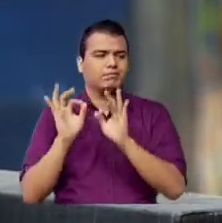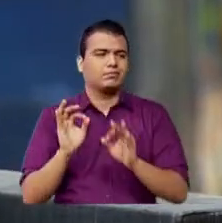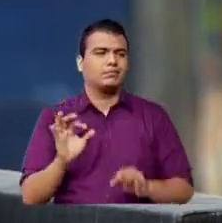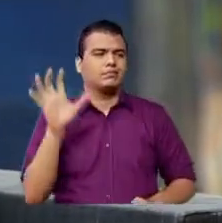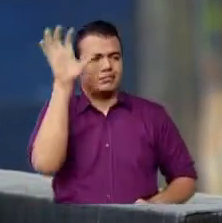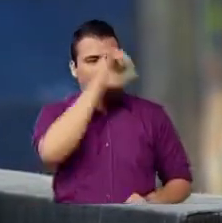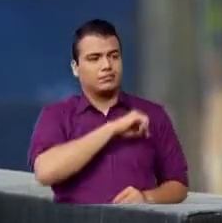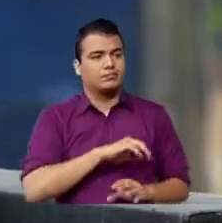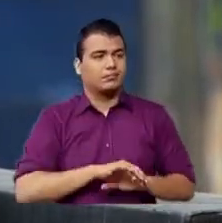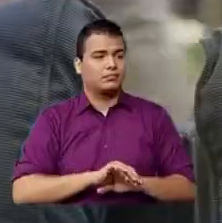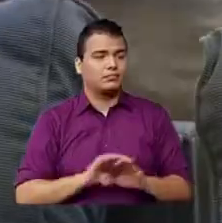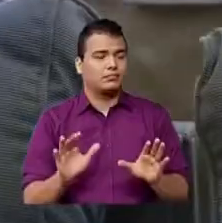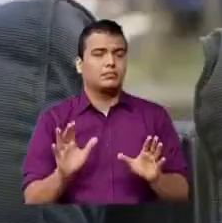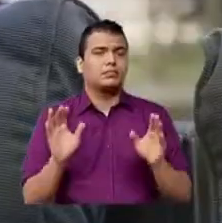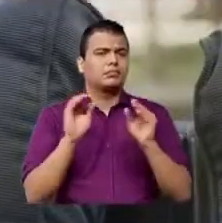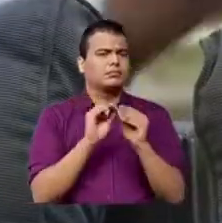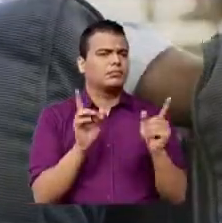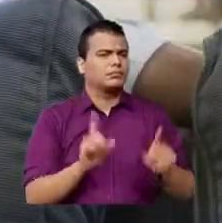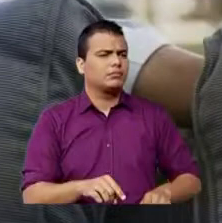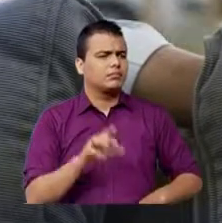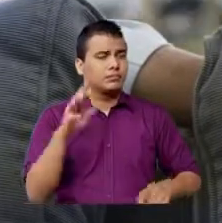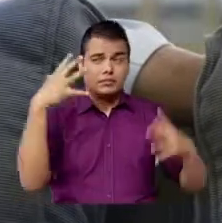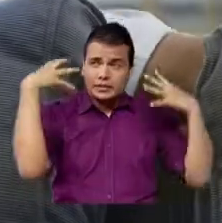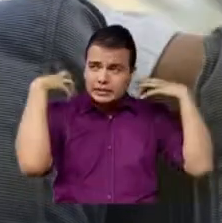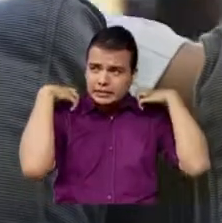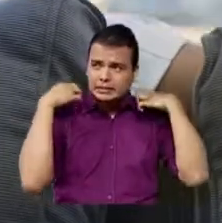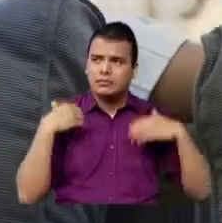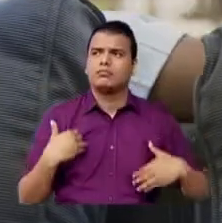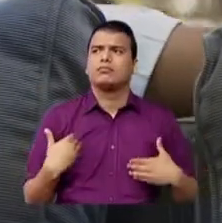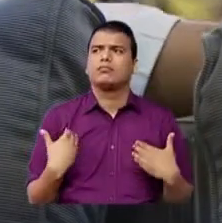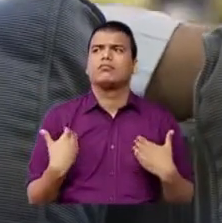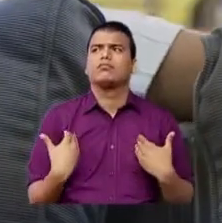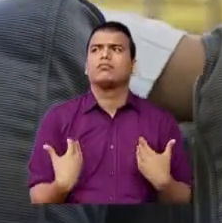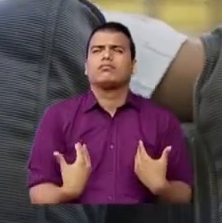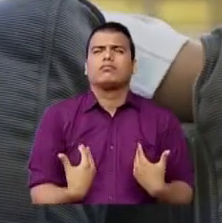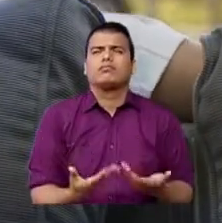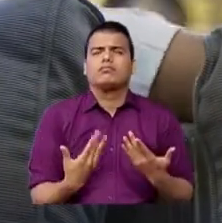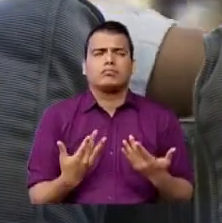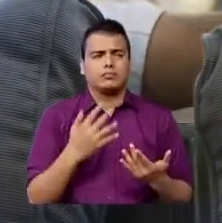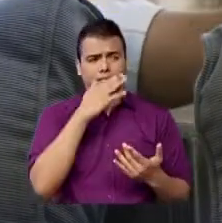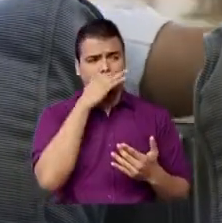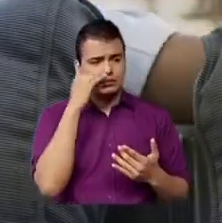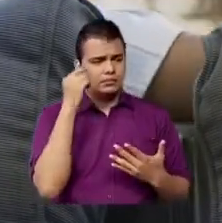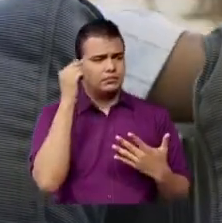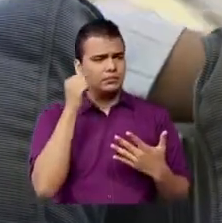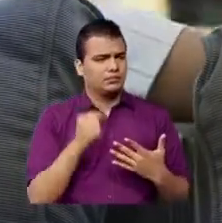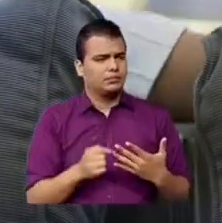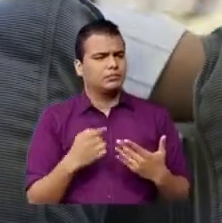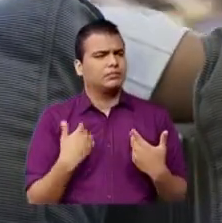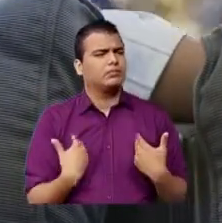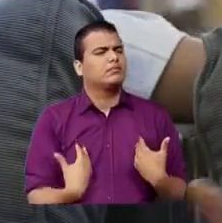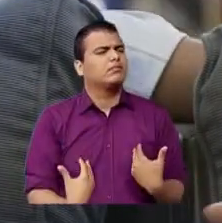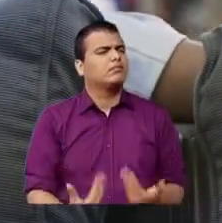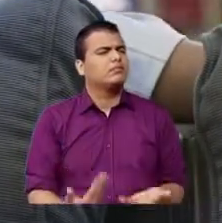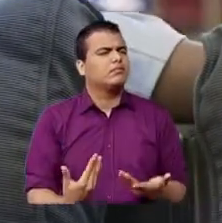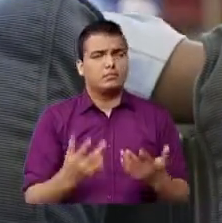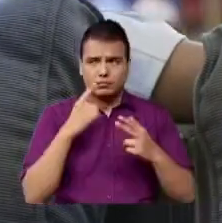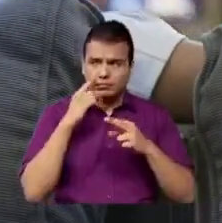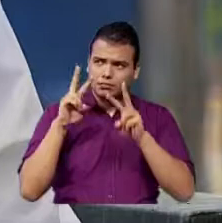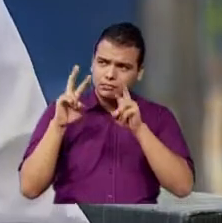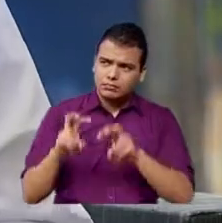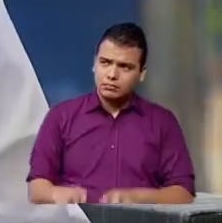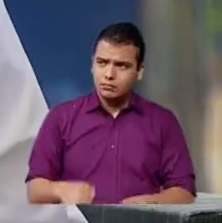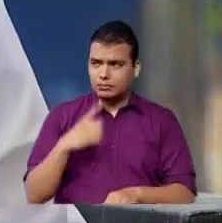respaldo. Ya tiene. Y digamos, por ejemplo, en el caso del estrés, que podemos utilizar esencias florales ¿qué? Los estudios científicos, Luis